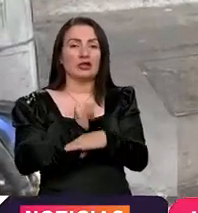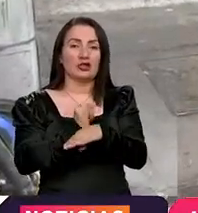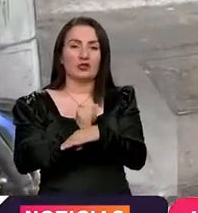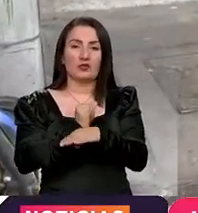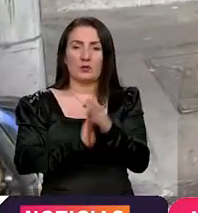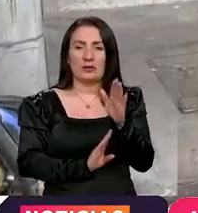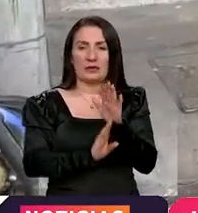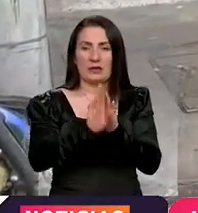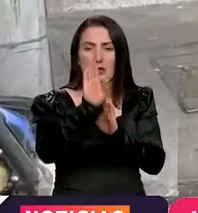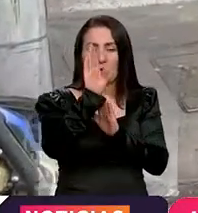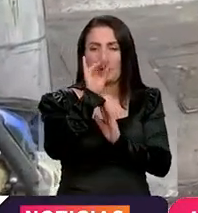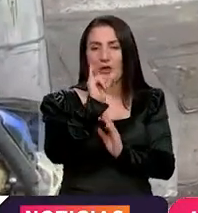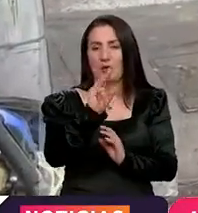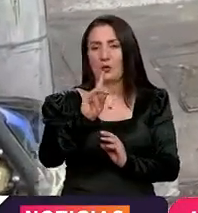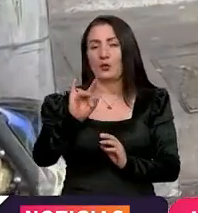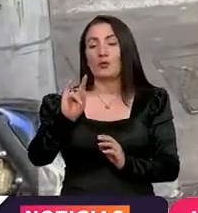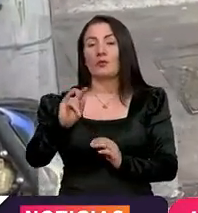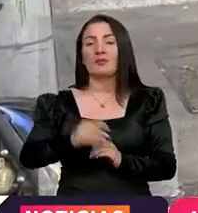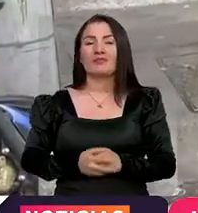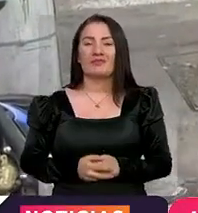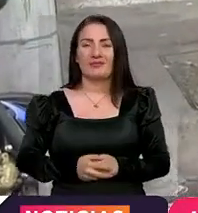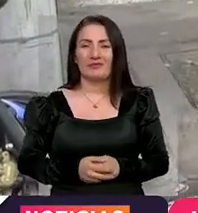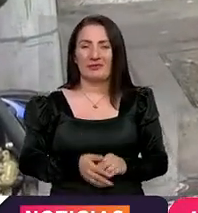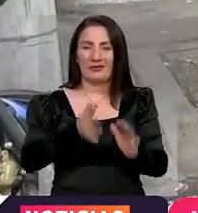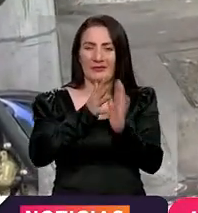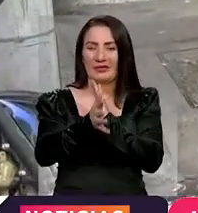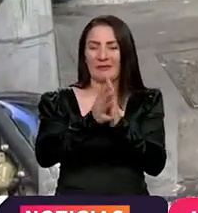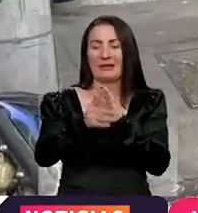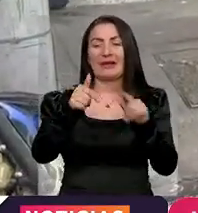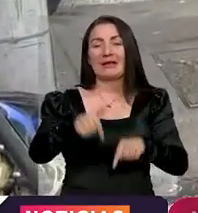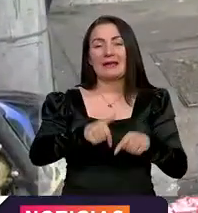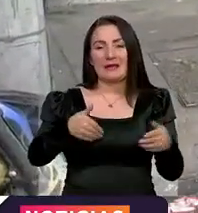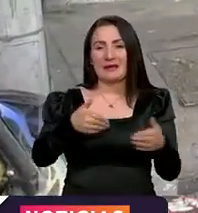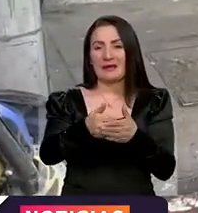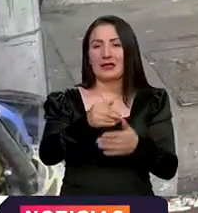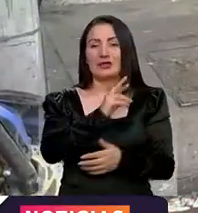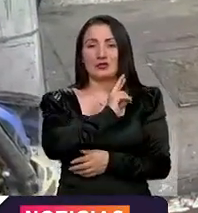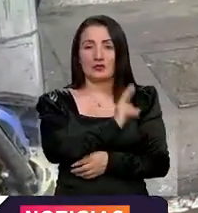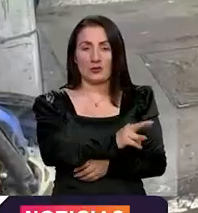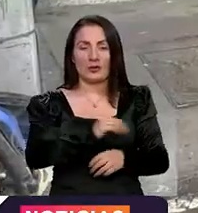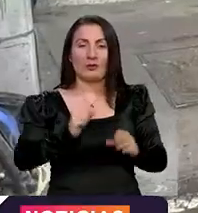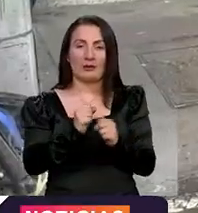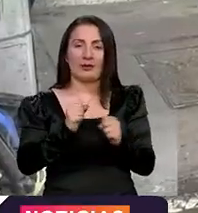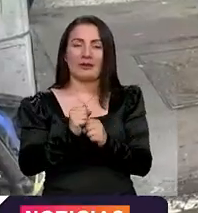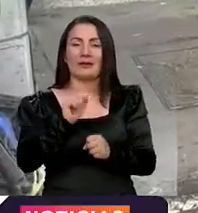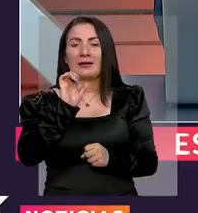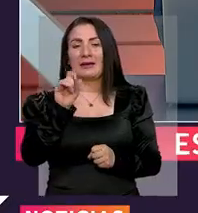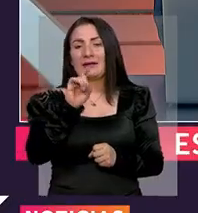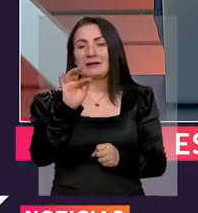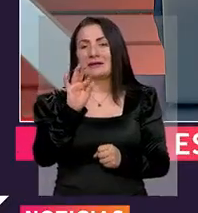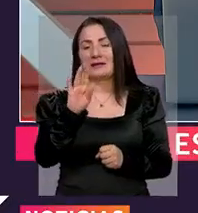de Desarrollo Urbano. Esta es toda la información que les tengo hasta el momento desde el sur de Bogotá. Esteban Bejarano, Noticias Capital.